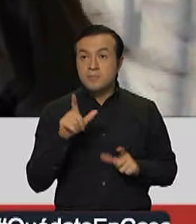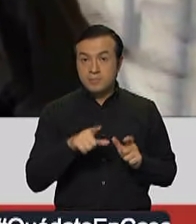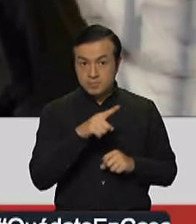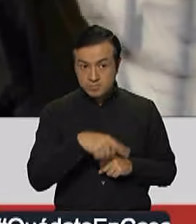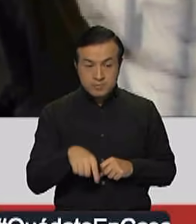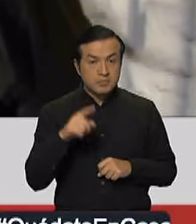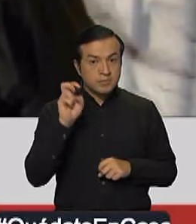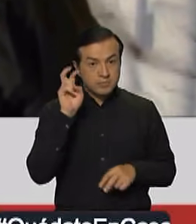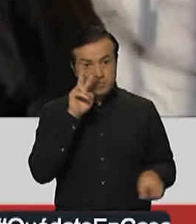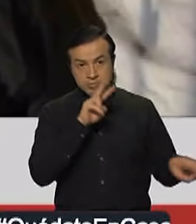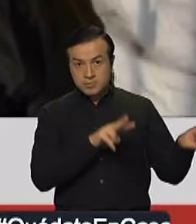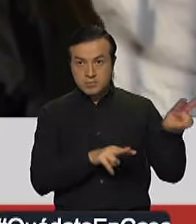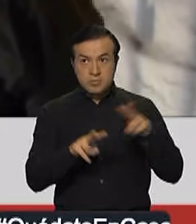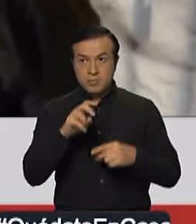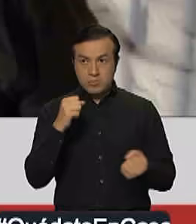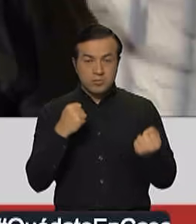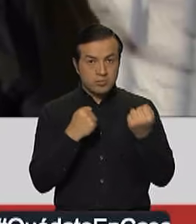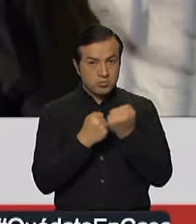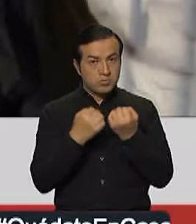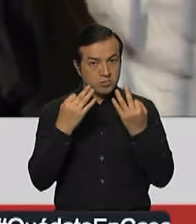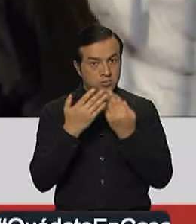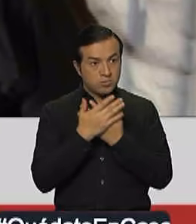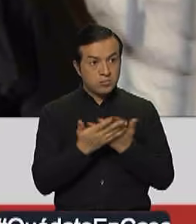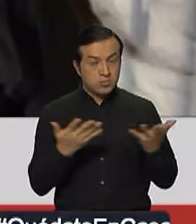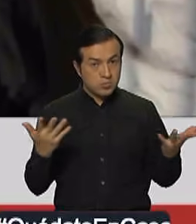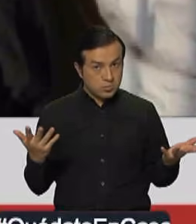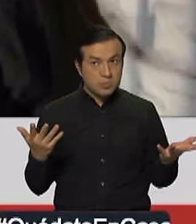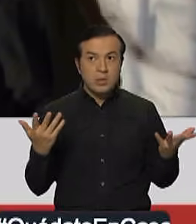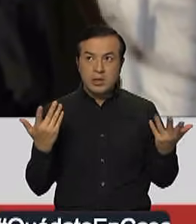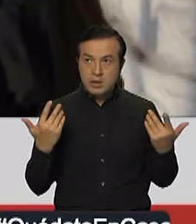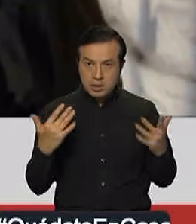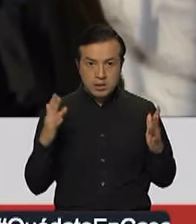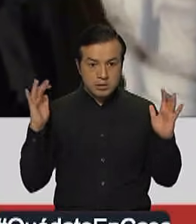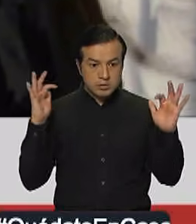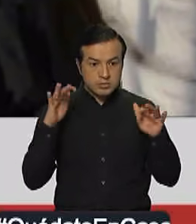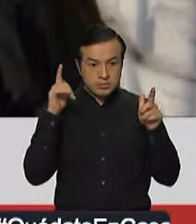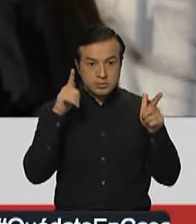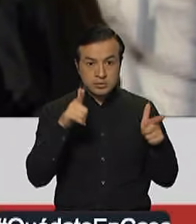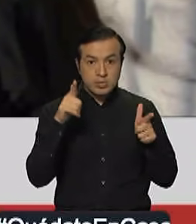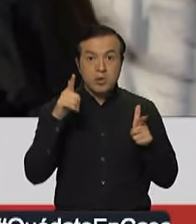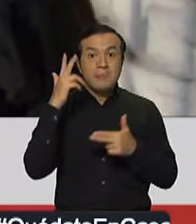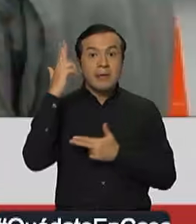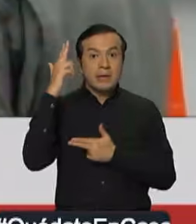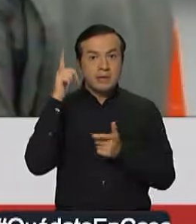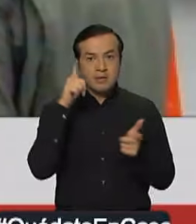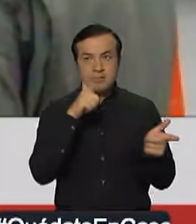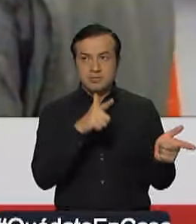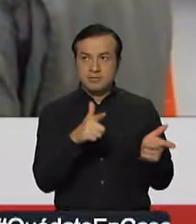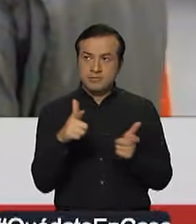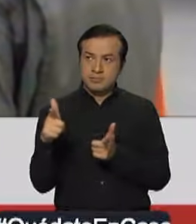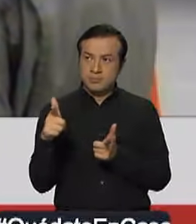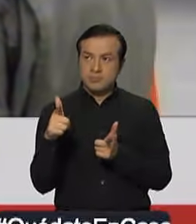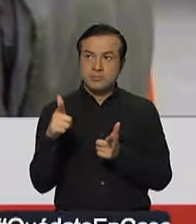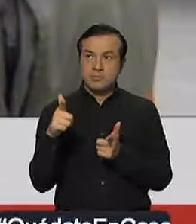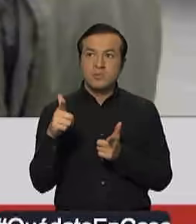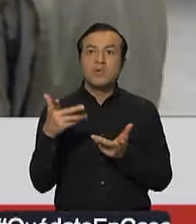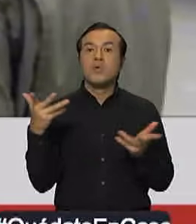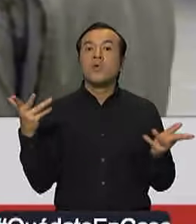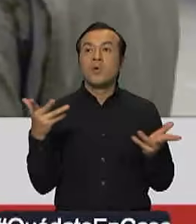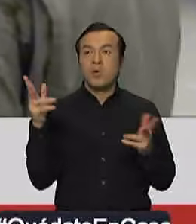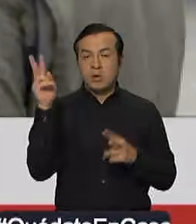condiciones de proporcionar apoyo con personal y medios de las Fuerzas Armadas. El ejercicio